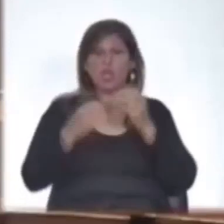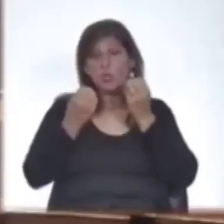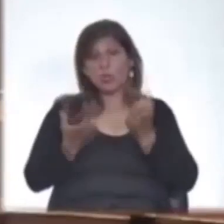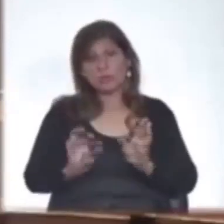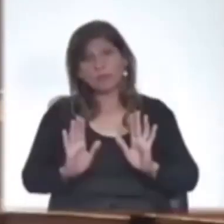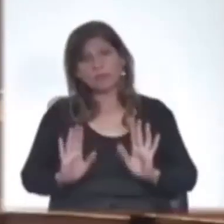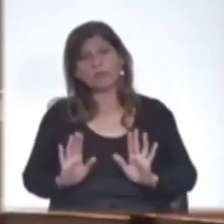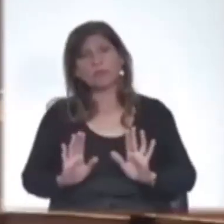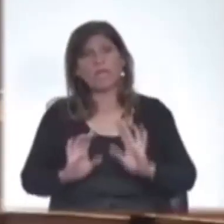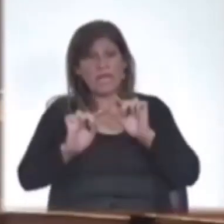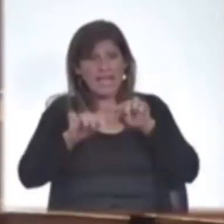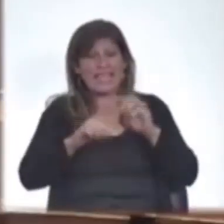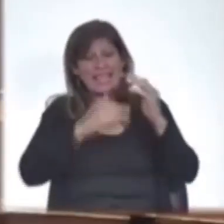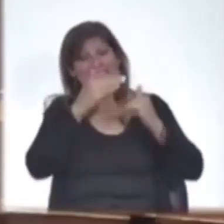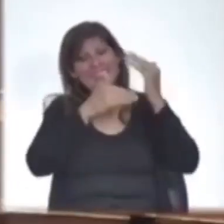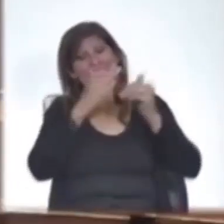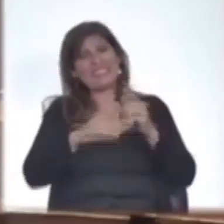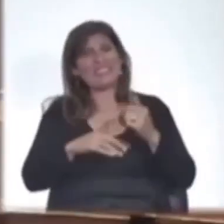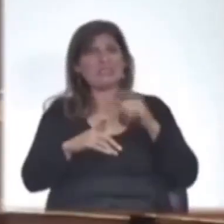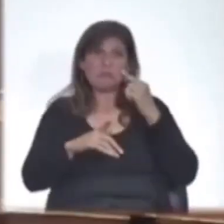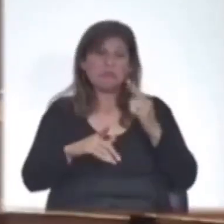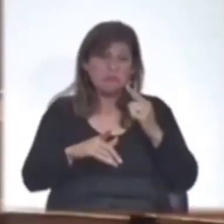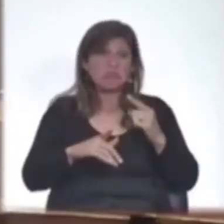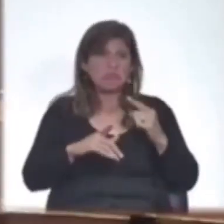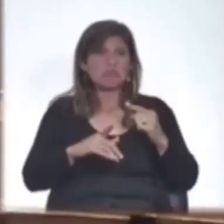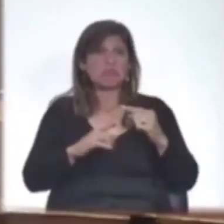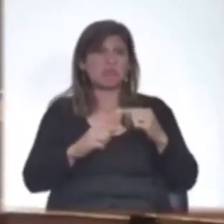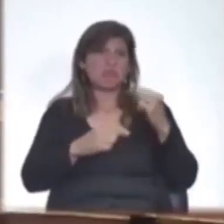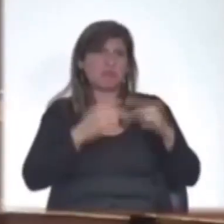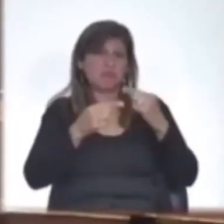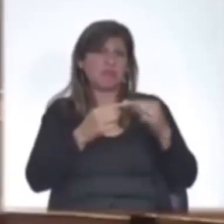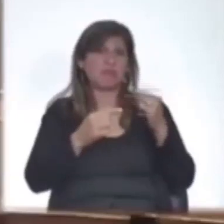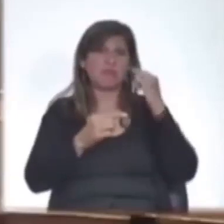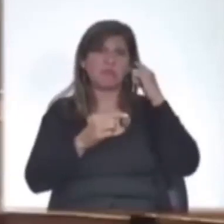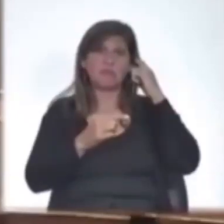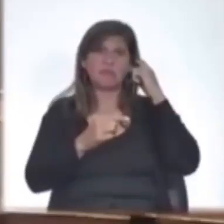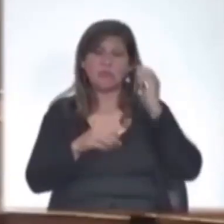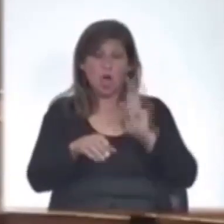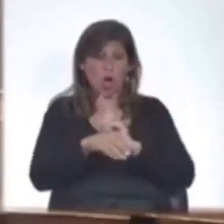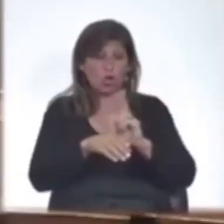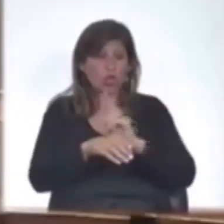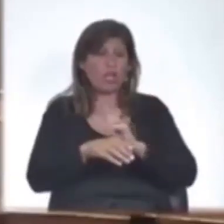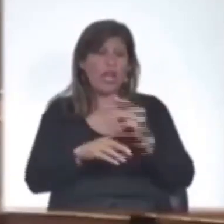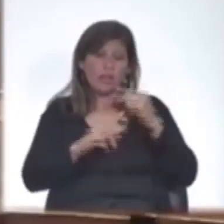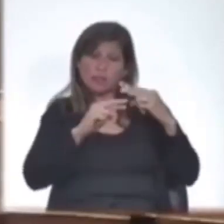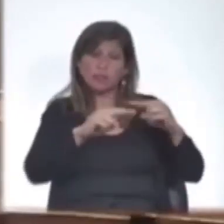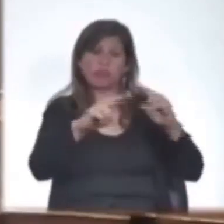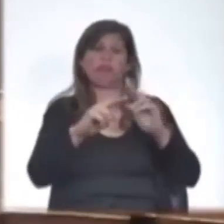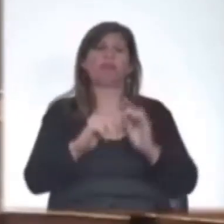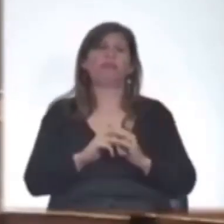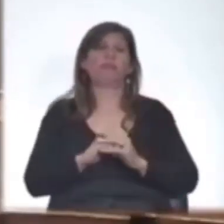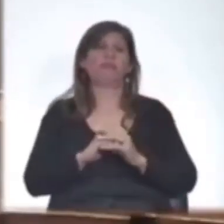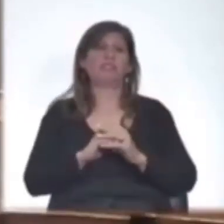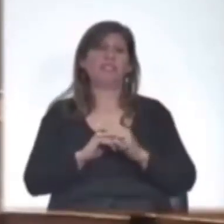autónomos, servicios descentralizados, todos aquellos que tengan en un sueldo superior a 100 mil pesos. Cambiemos de